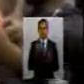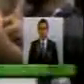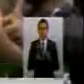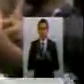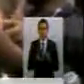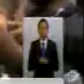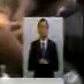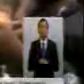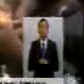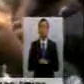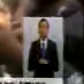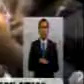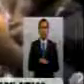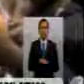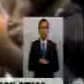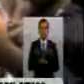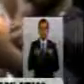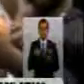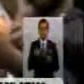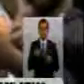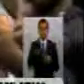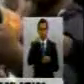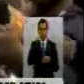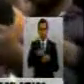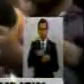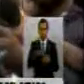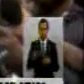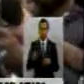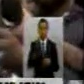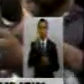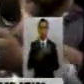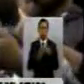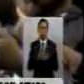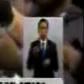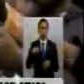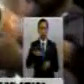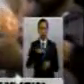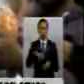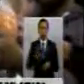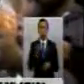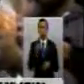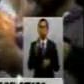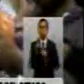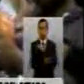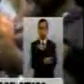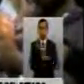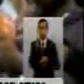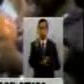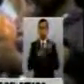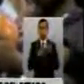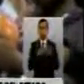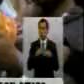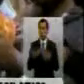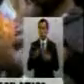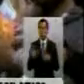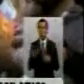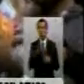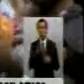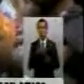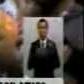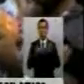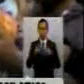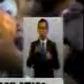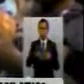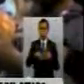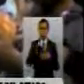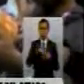una elección única en el mundo. Somos el único país en el mundo en que la población tiene la oportunidad de elegir a sus